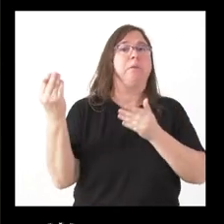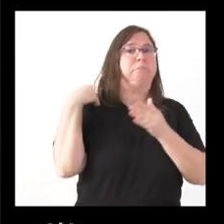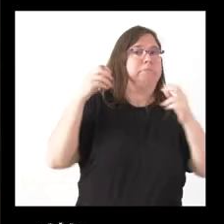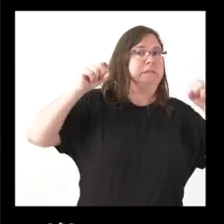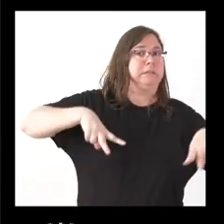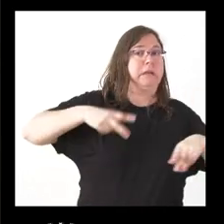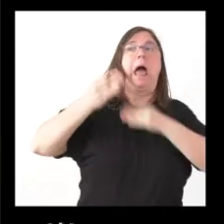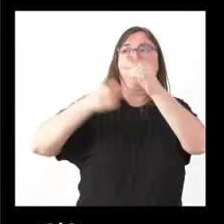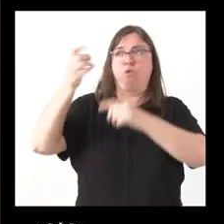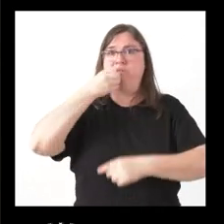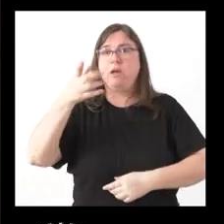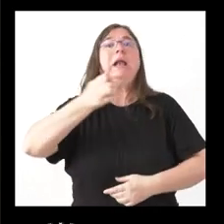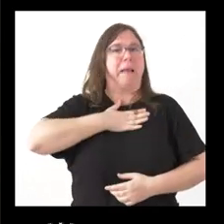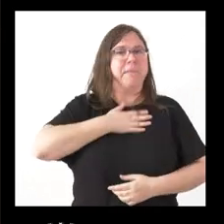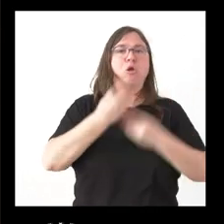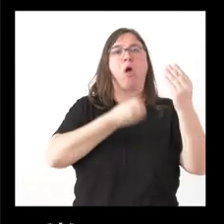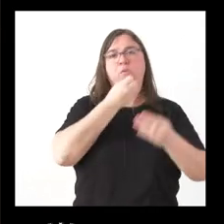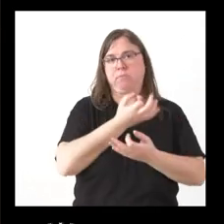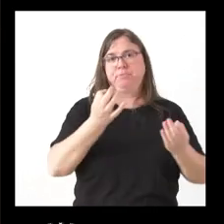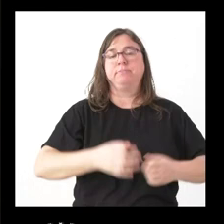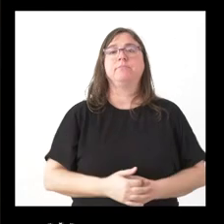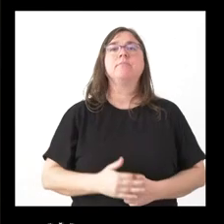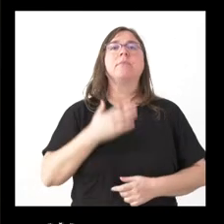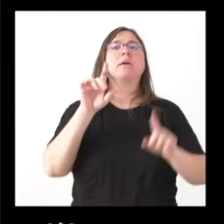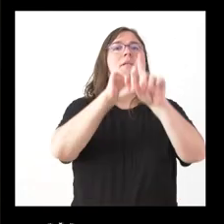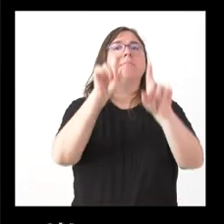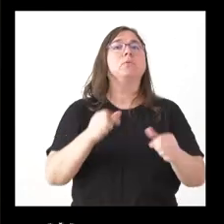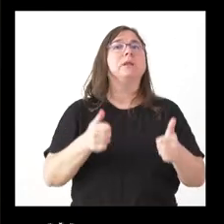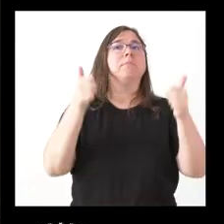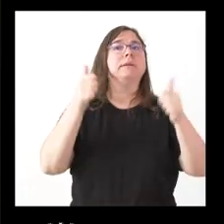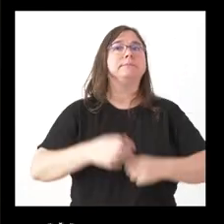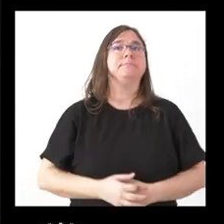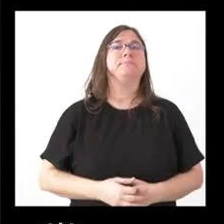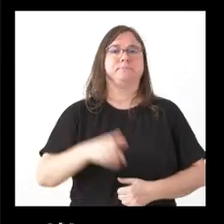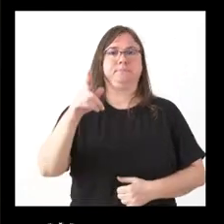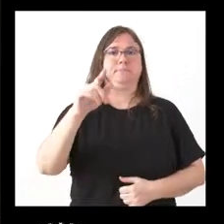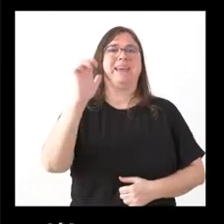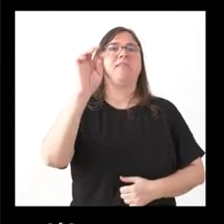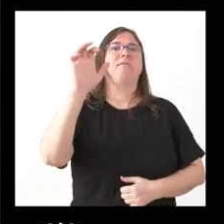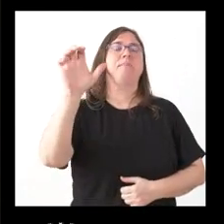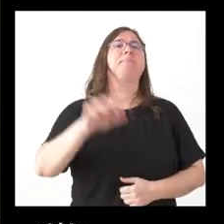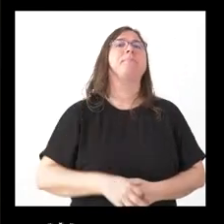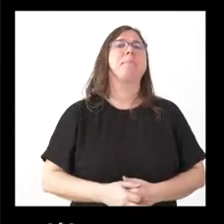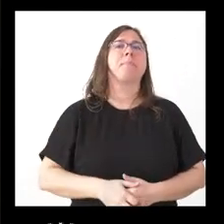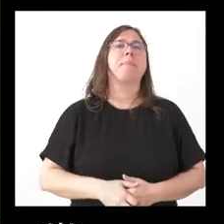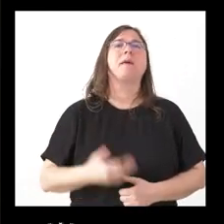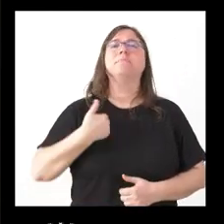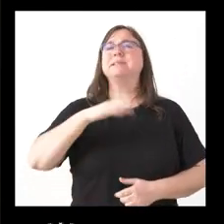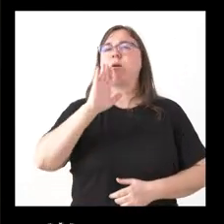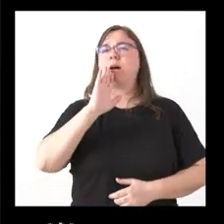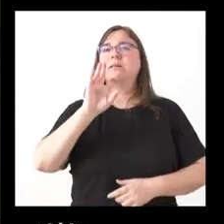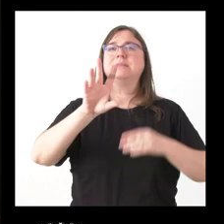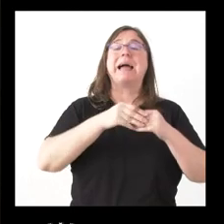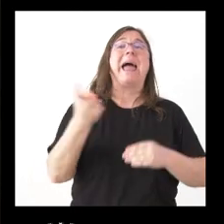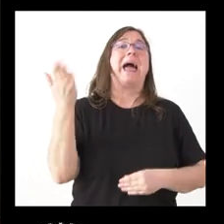Nosotros las nuestras desde luego las hacemos bien alguna pregunta más Efe Sí una última cuestión que se me pasaba antes ayer